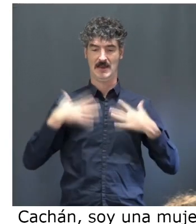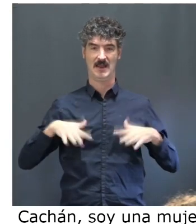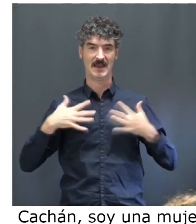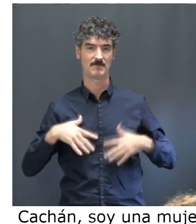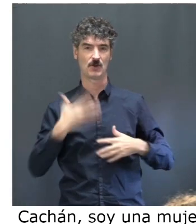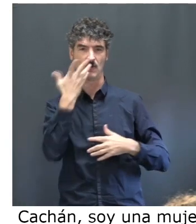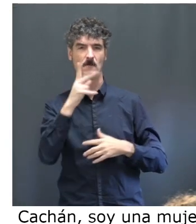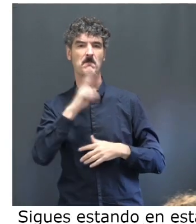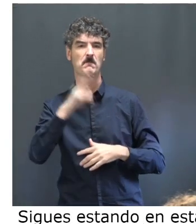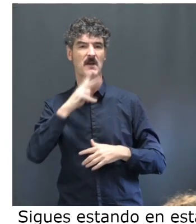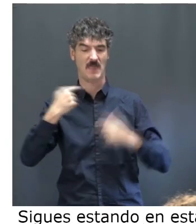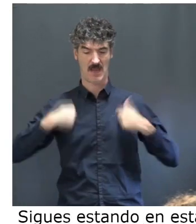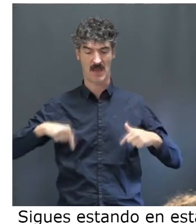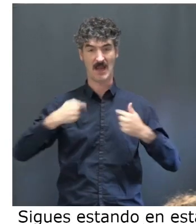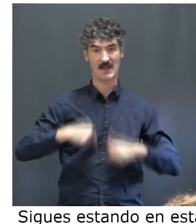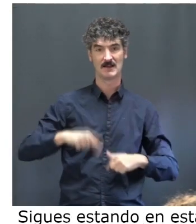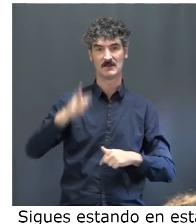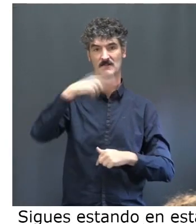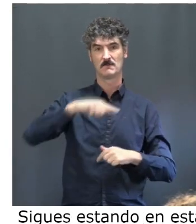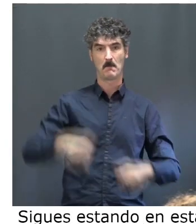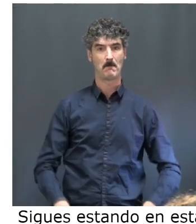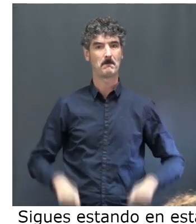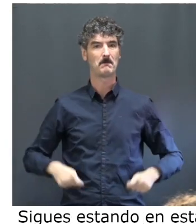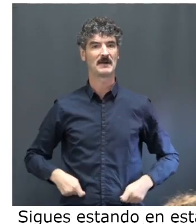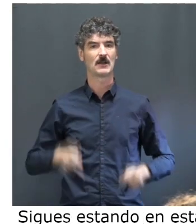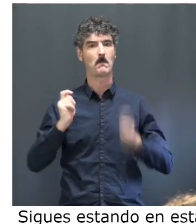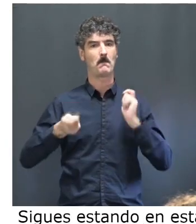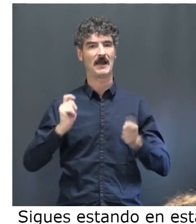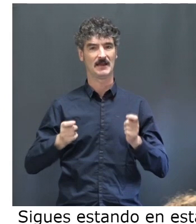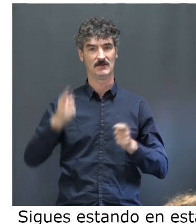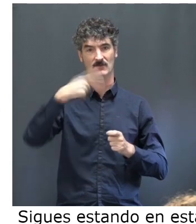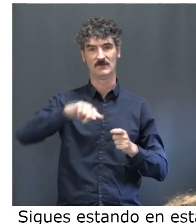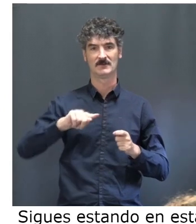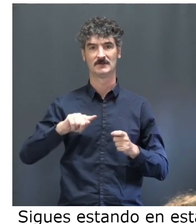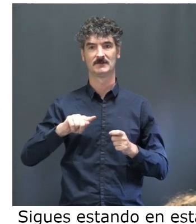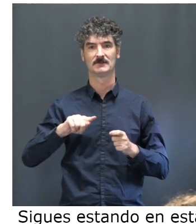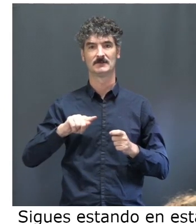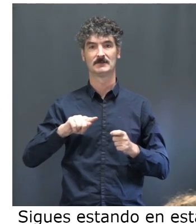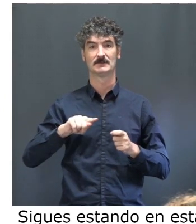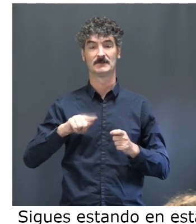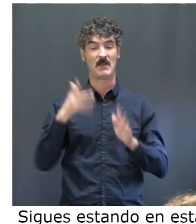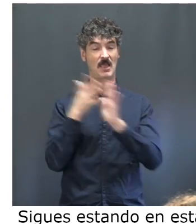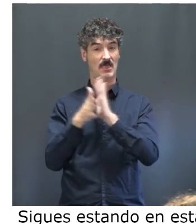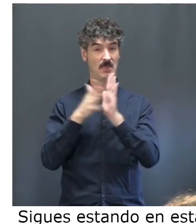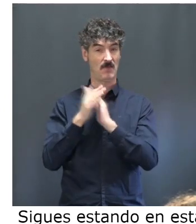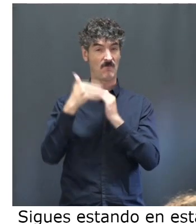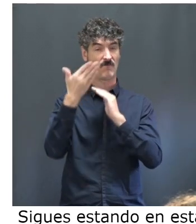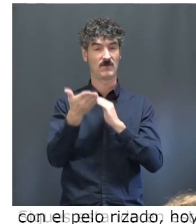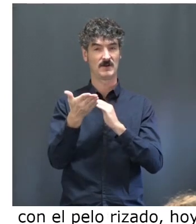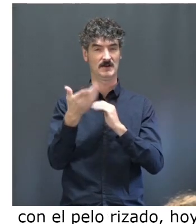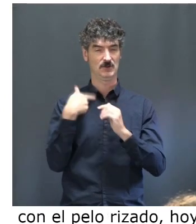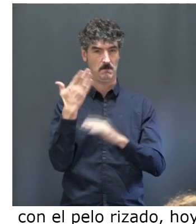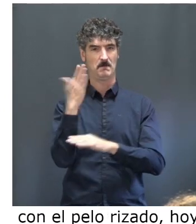camisa verde a rayas y un pantalón vaquero. Fuera, ¿no?, de esta descripción que he traído y que os acabo de